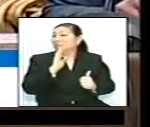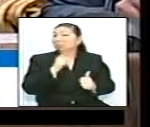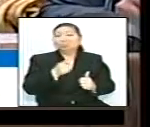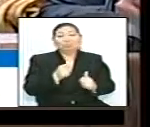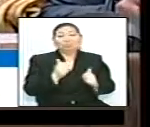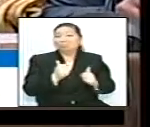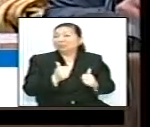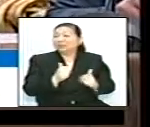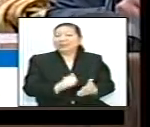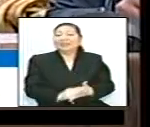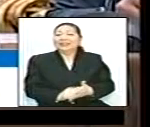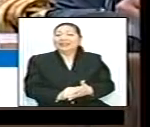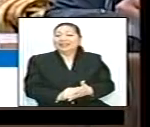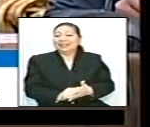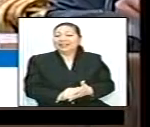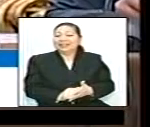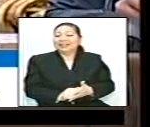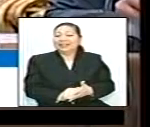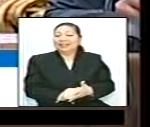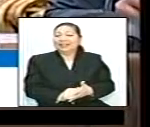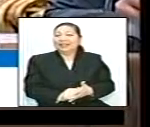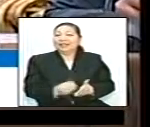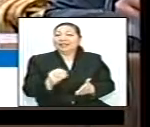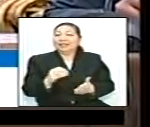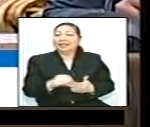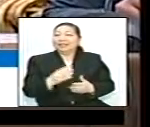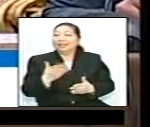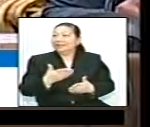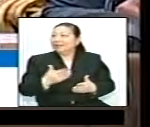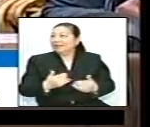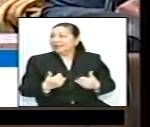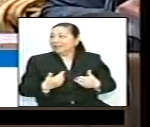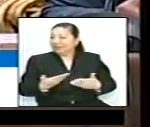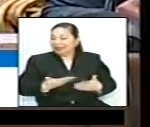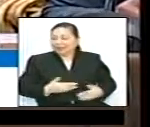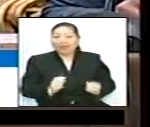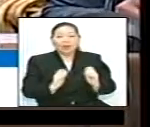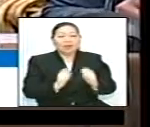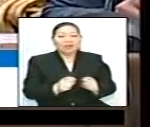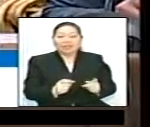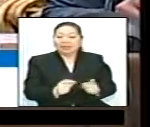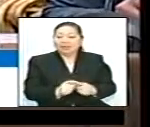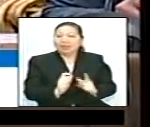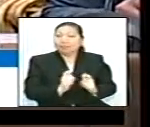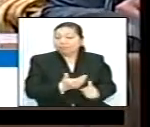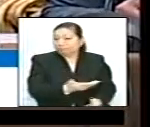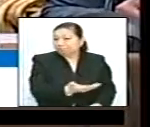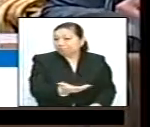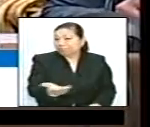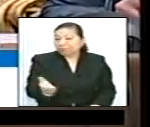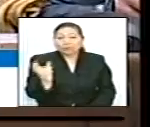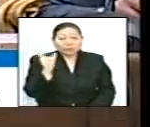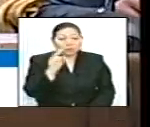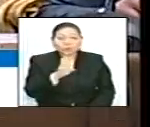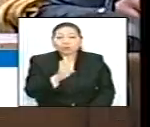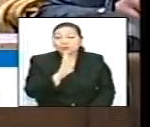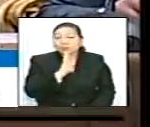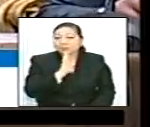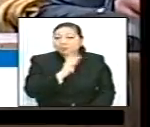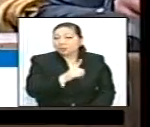ministro, lo cual, concluida su exposición, vamos a ofrecer la palabra a los señores congresistas para escuchar sus